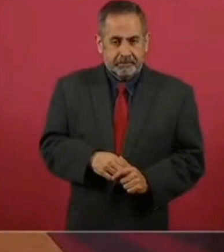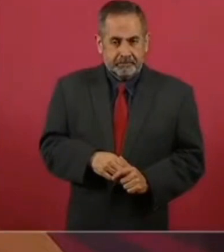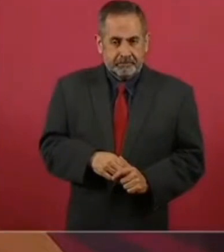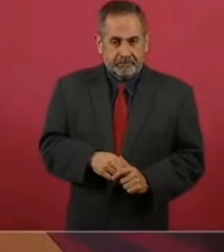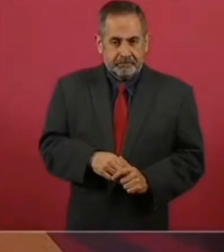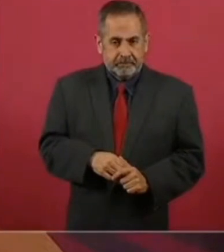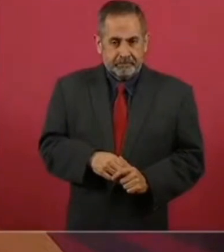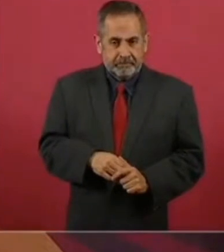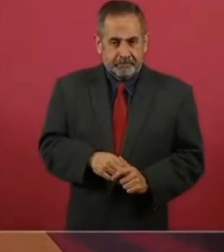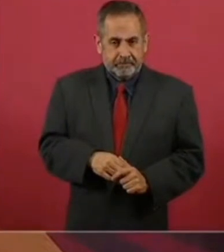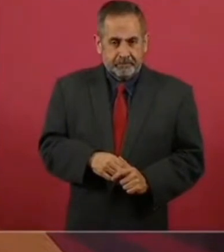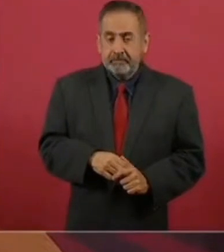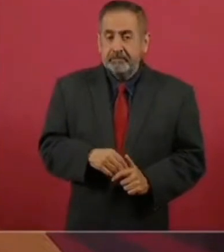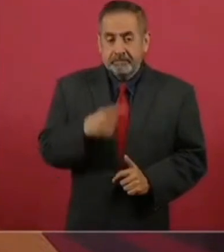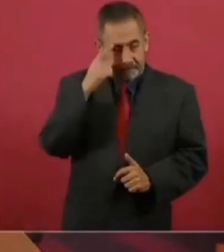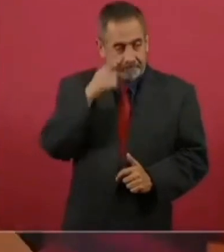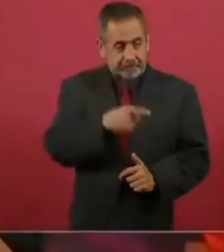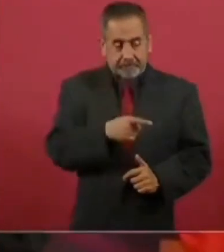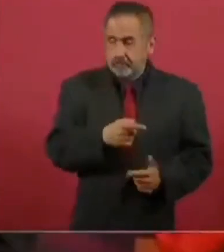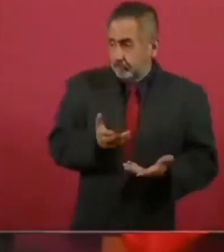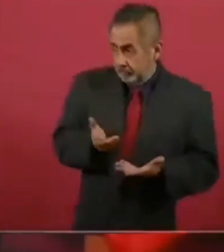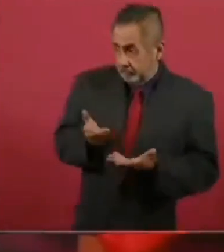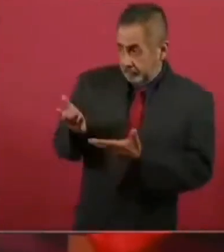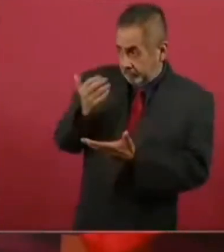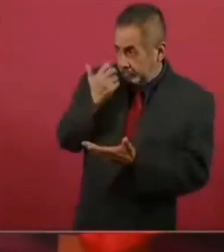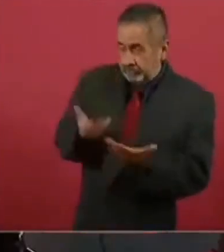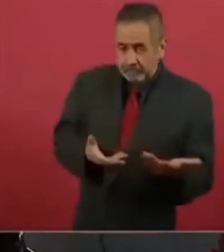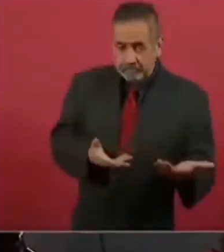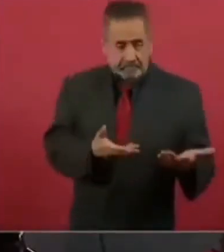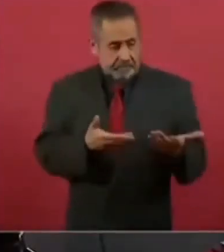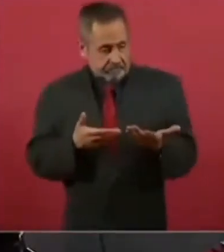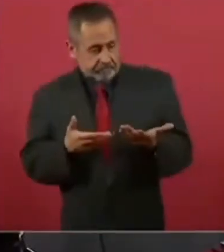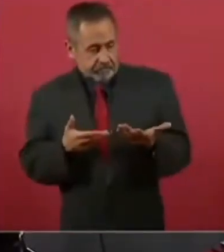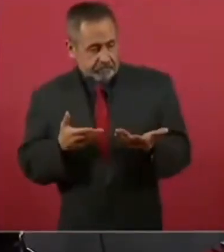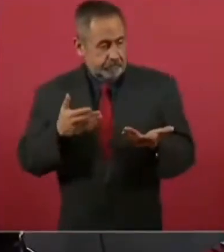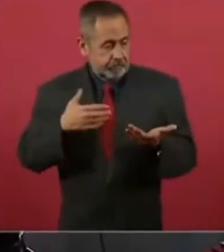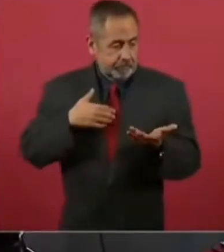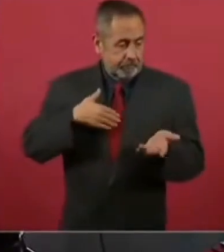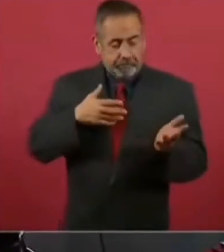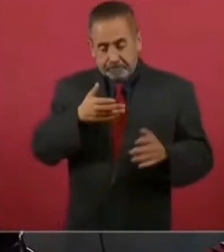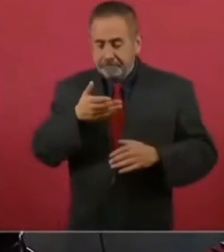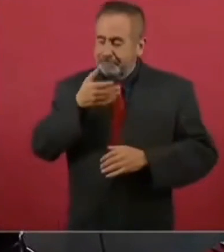ese producto, que me lo tengo que tomar,